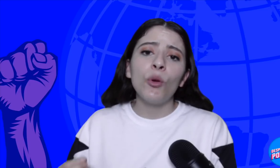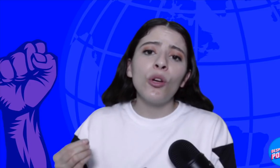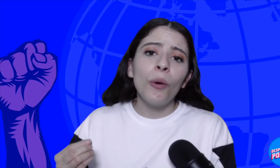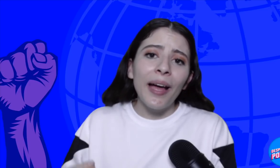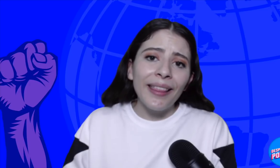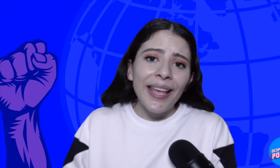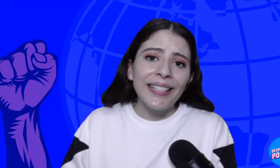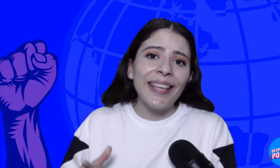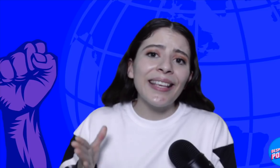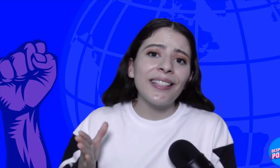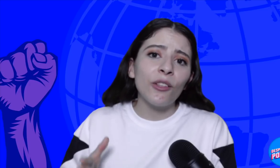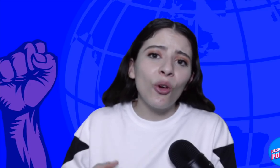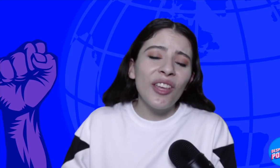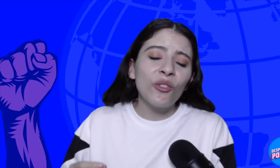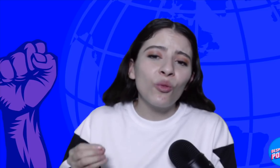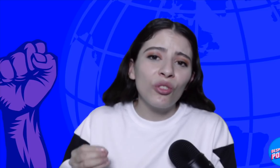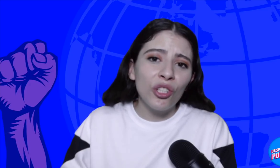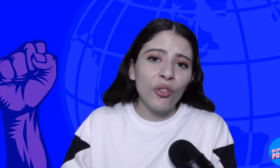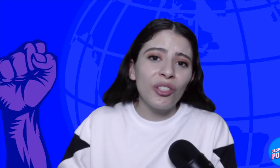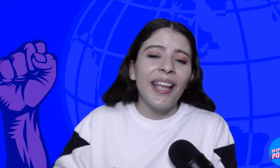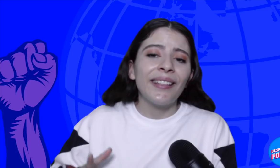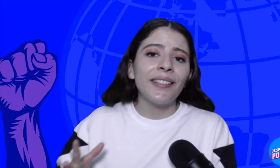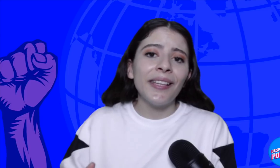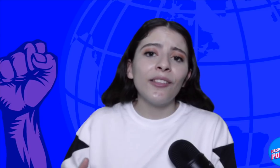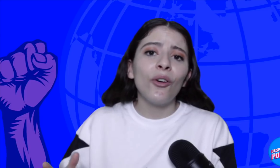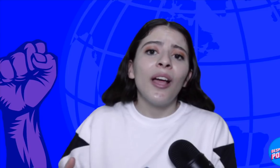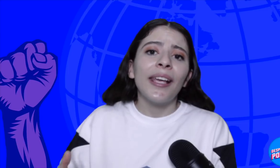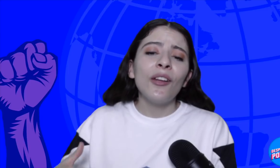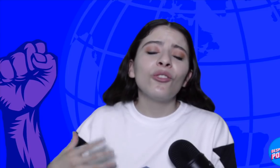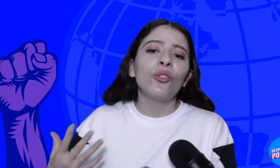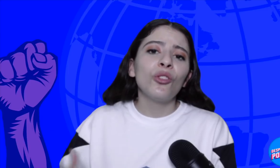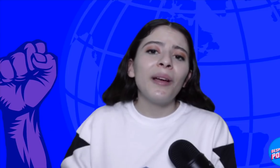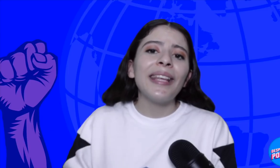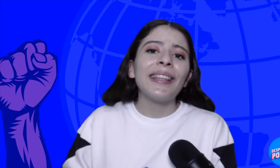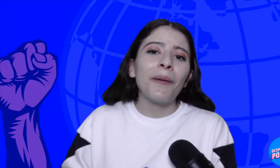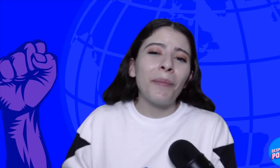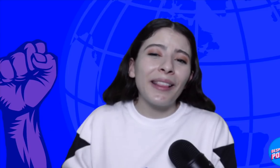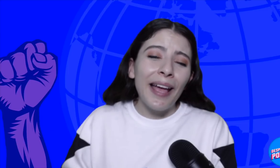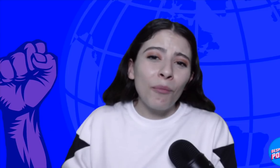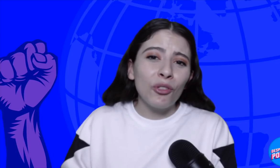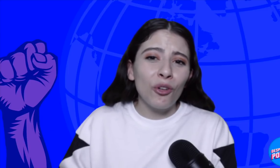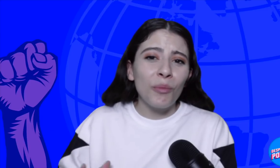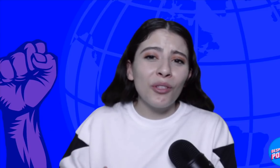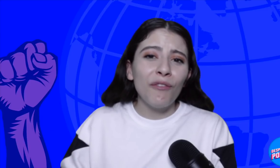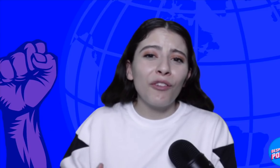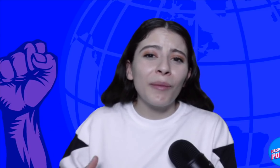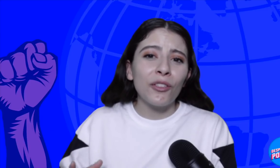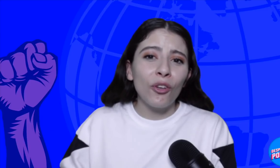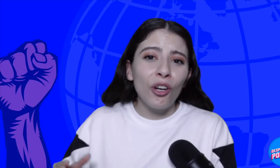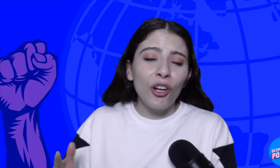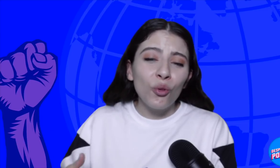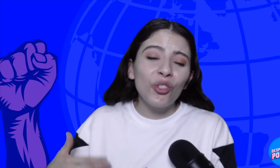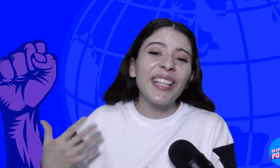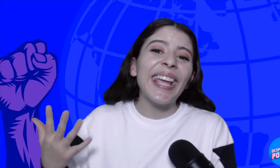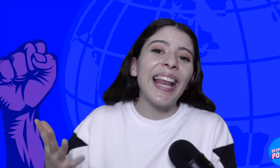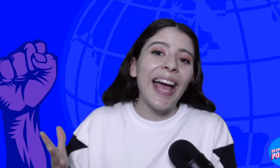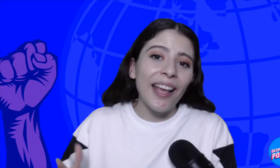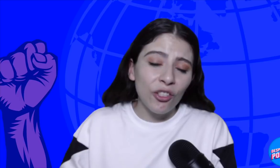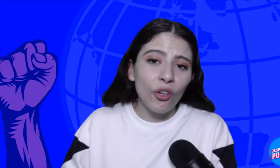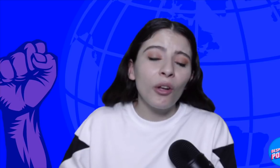y que el muy cobarde se deslindó de sus dichos diciendo que nosotros malinterpretamos y los medios de información